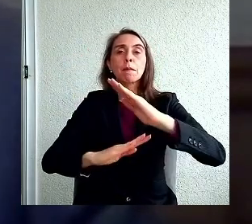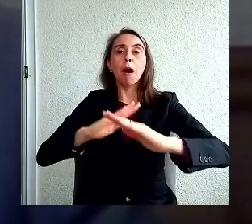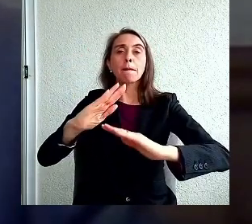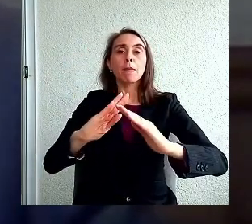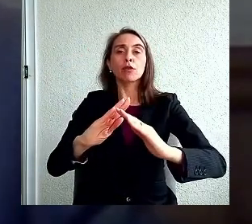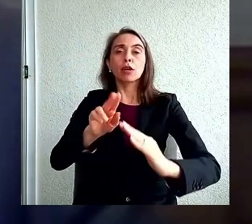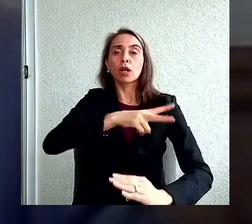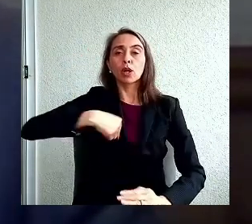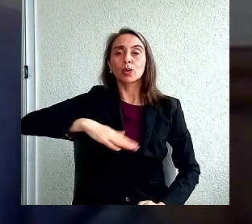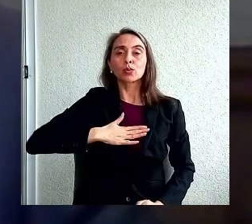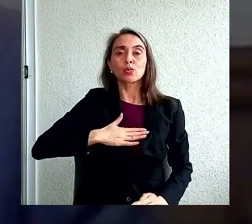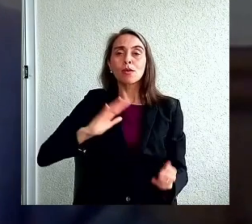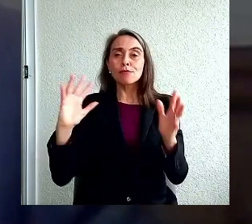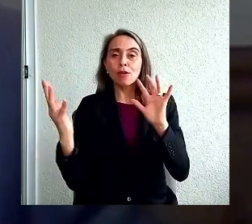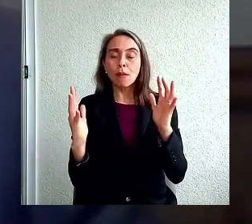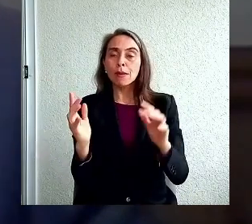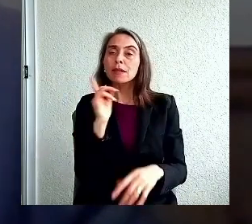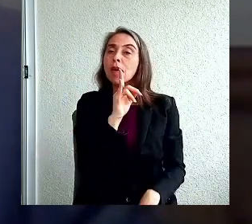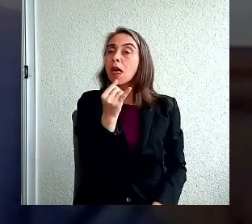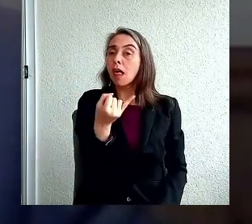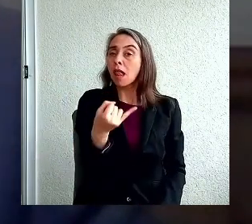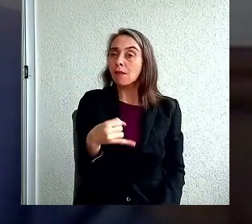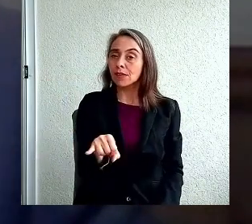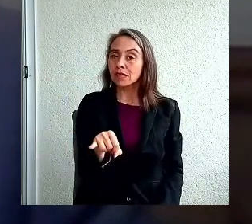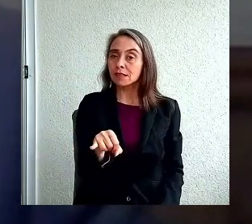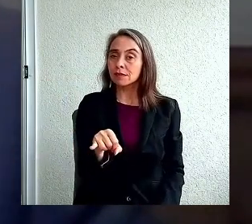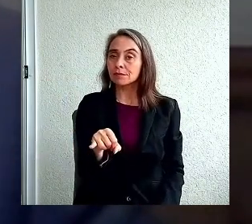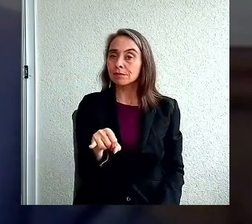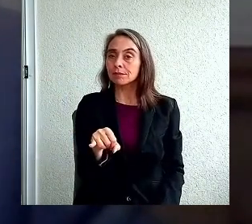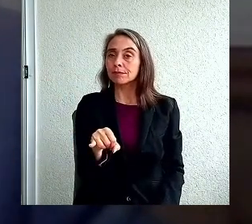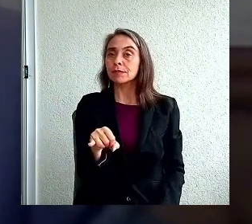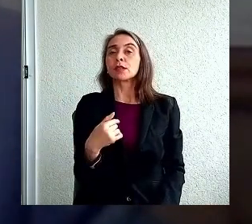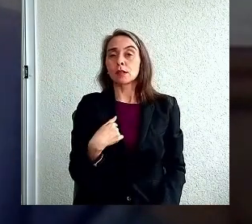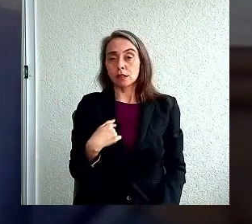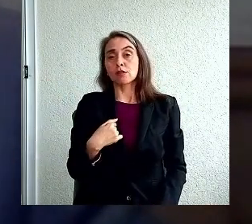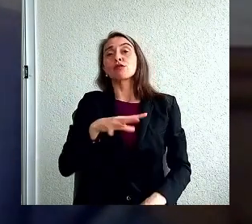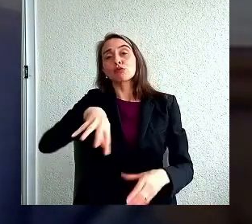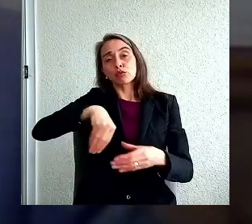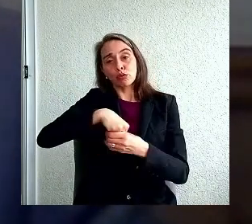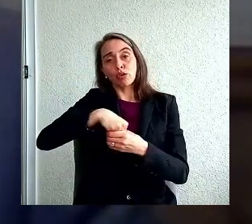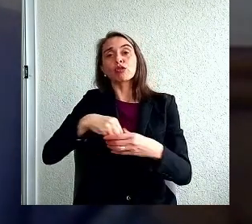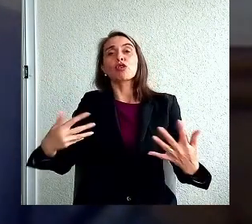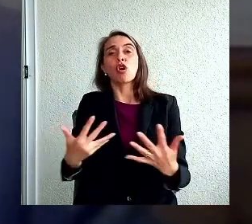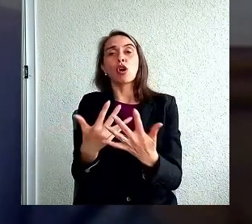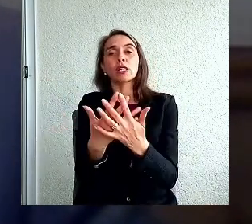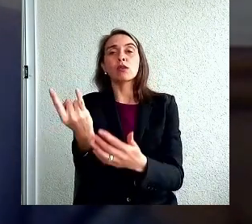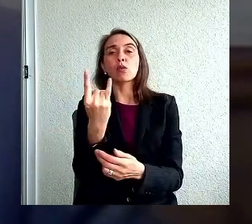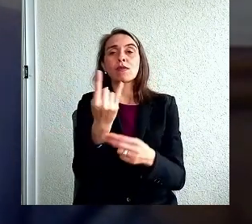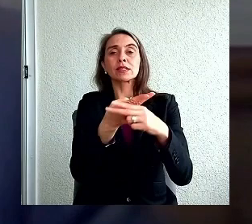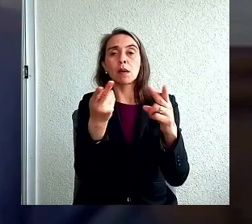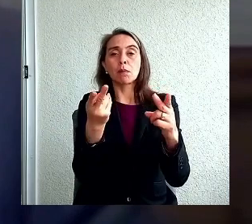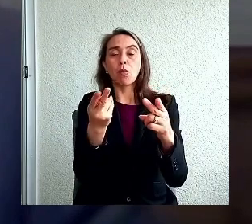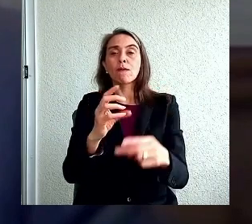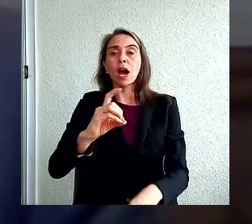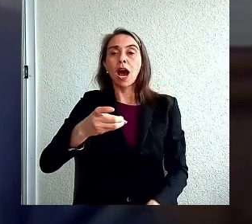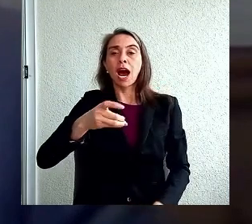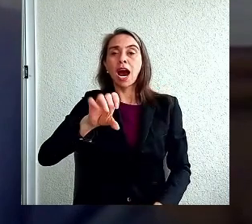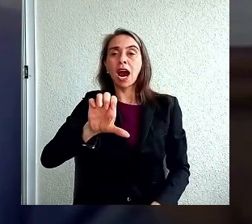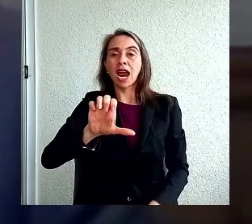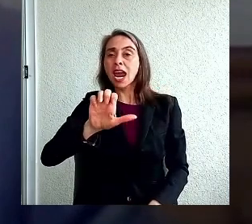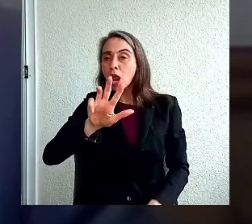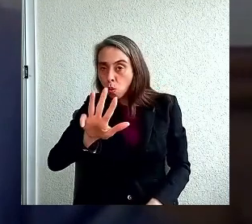parte de la red de universidades públicas agrupadas en el G9, quisiera agradecer a los equipos que organizaron este